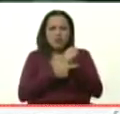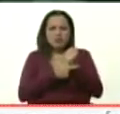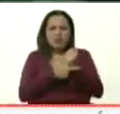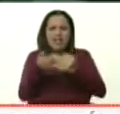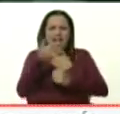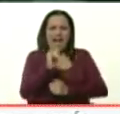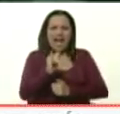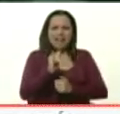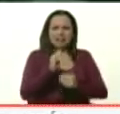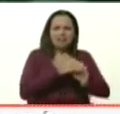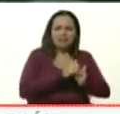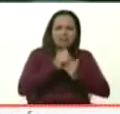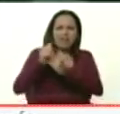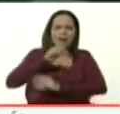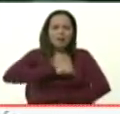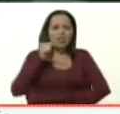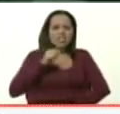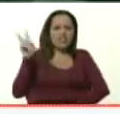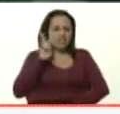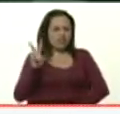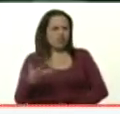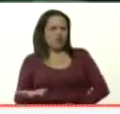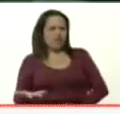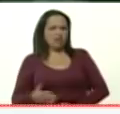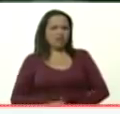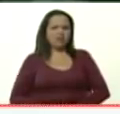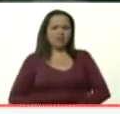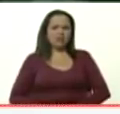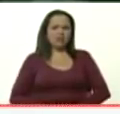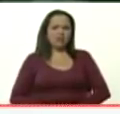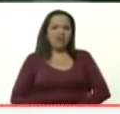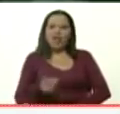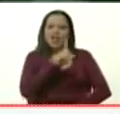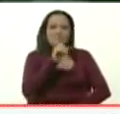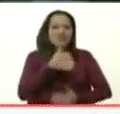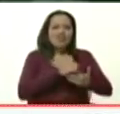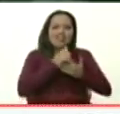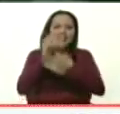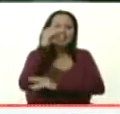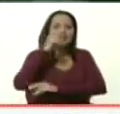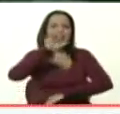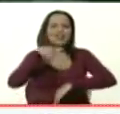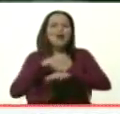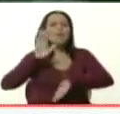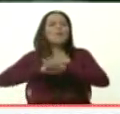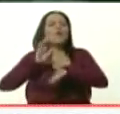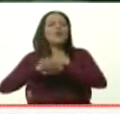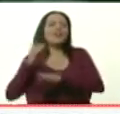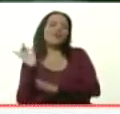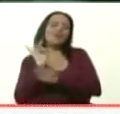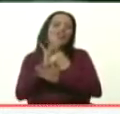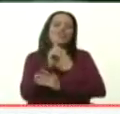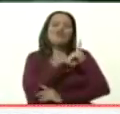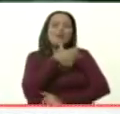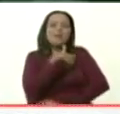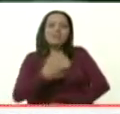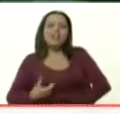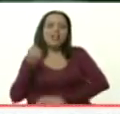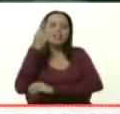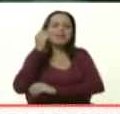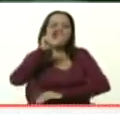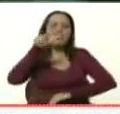la policía en Venezuela? No dirige ni la Asamblea Nacional porque lo sacaron. Ya no es presidente de la Asamblea